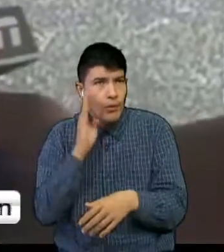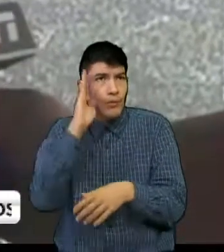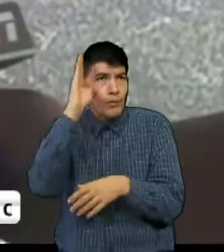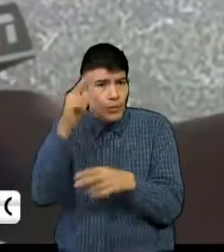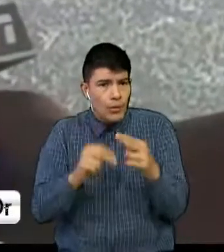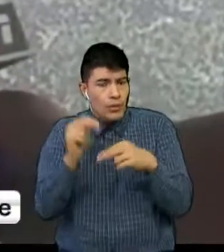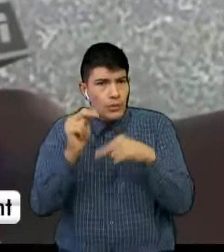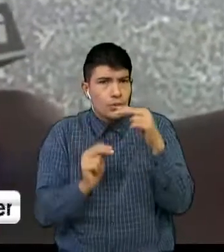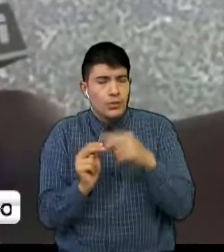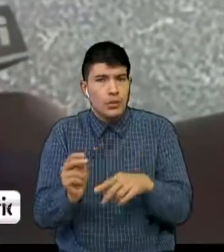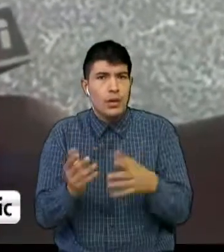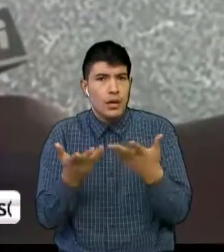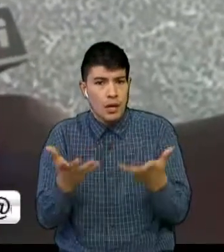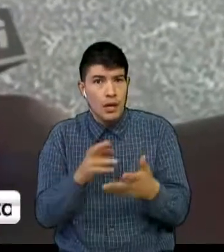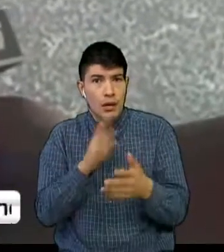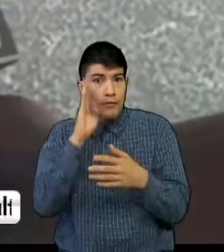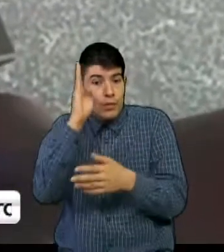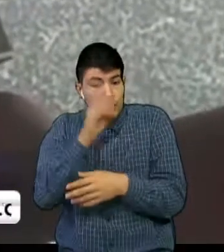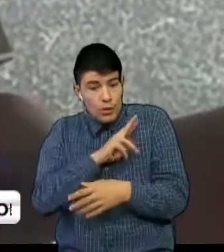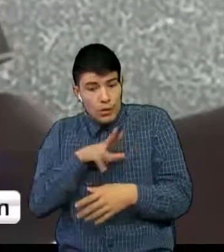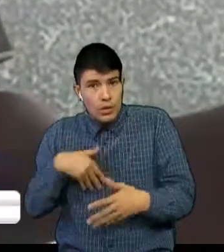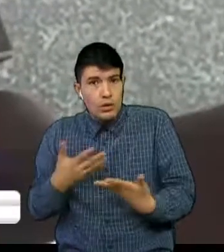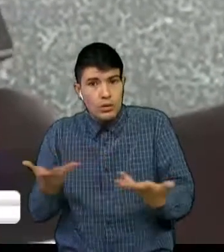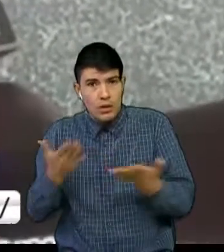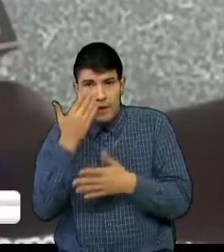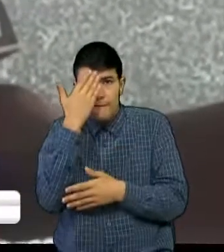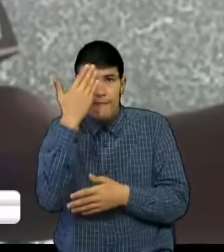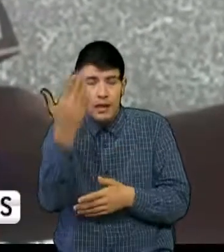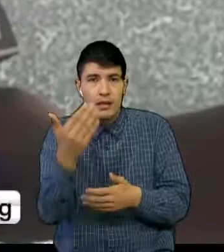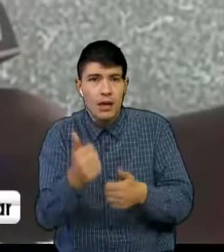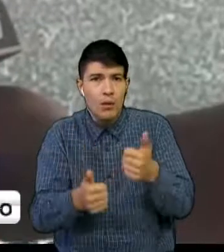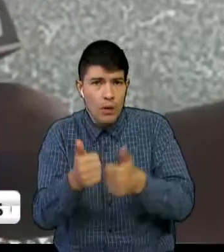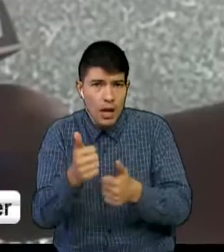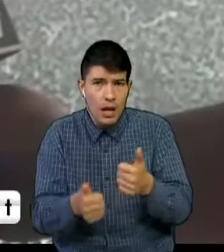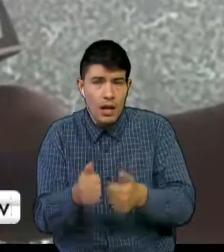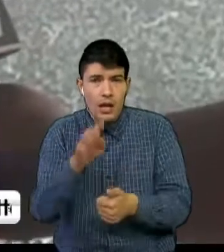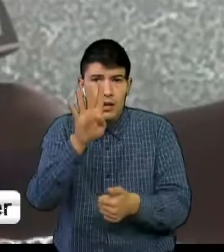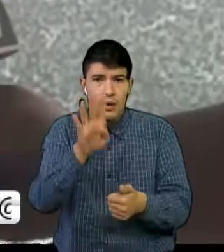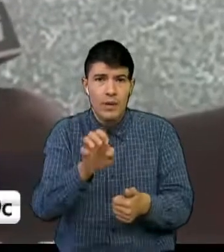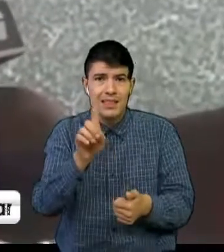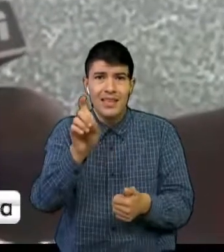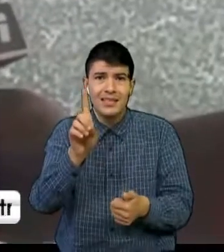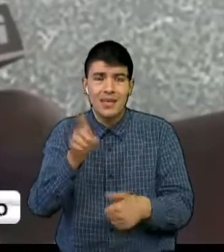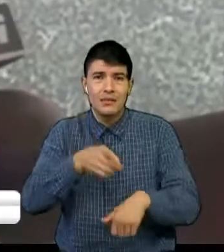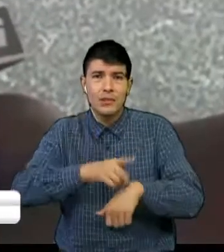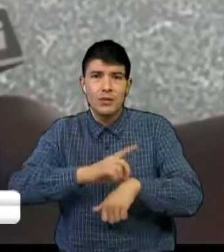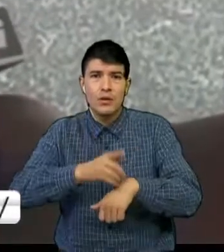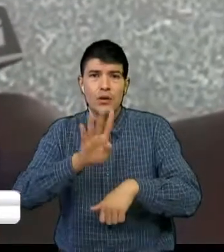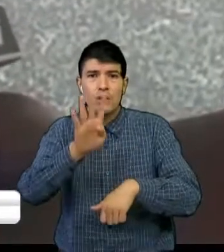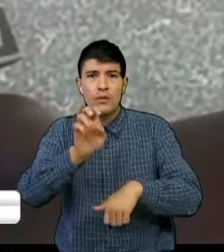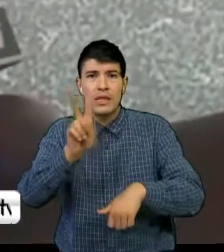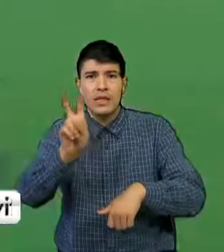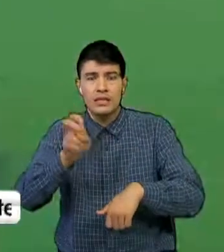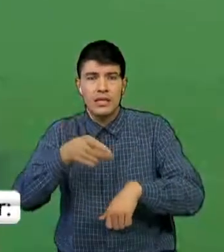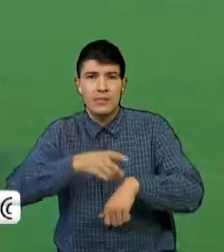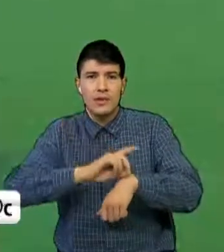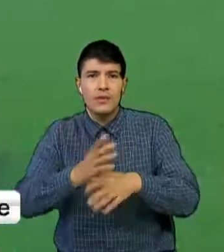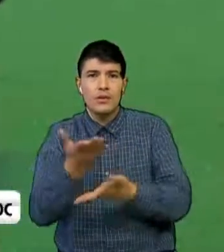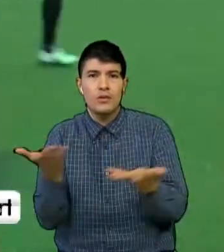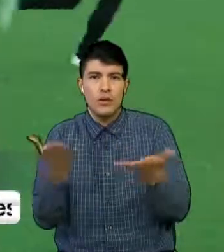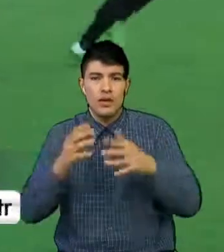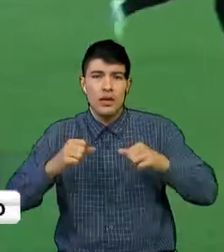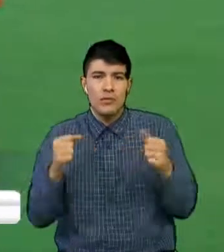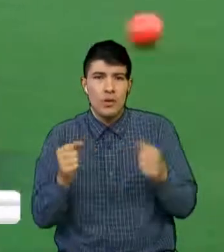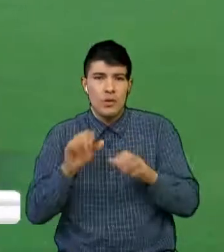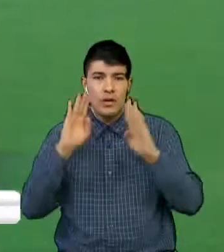y el futuro nuestro lo tenemos enfrente que son los 96 minutos o 97 minutos en el camping los